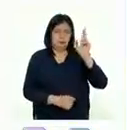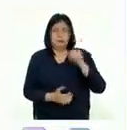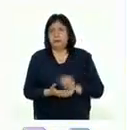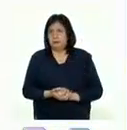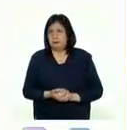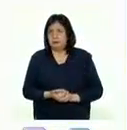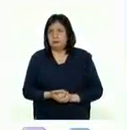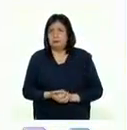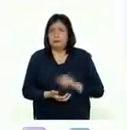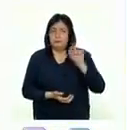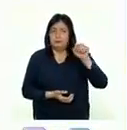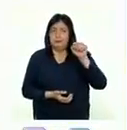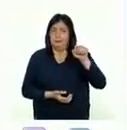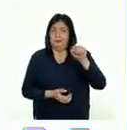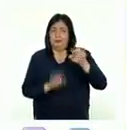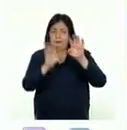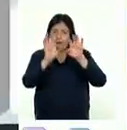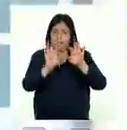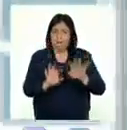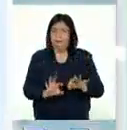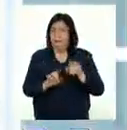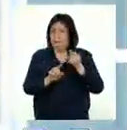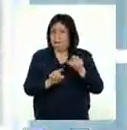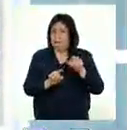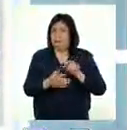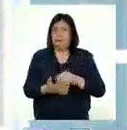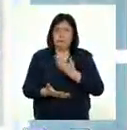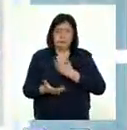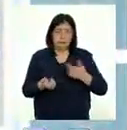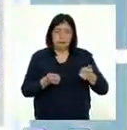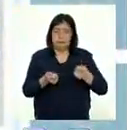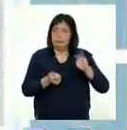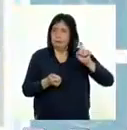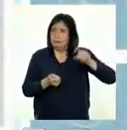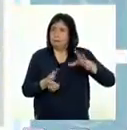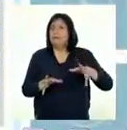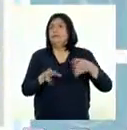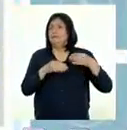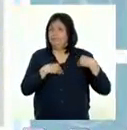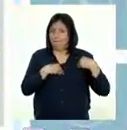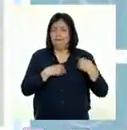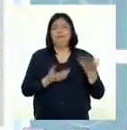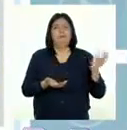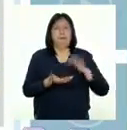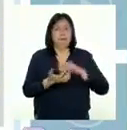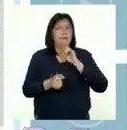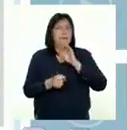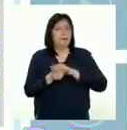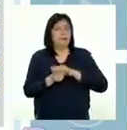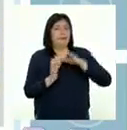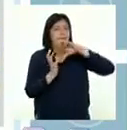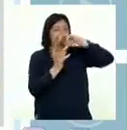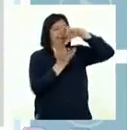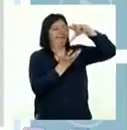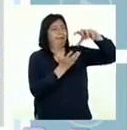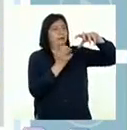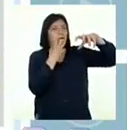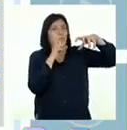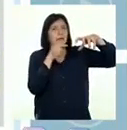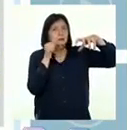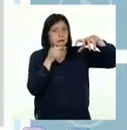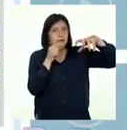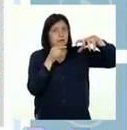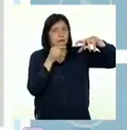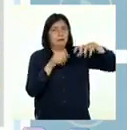Profesora, este es el texto. Los gobiernos deben asumir mayores compromisos ante el calentamiento